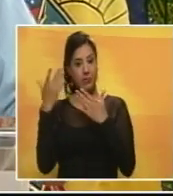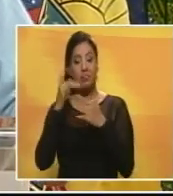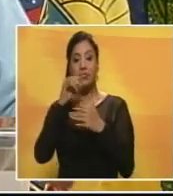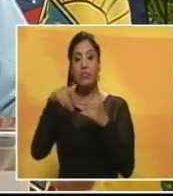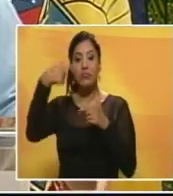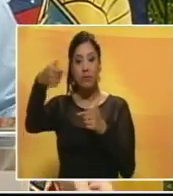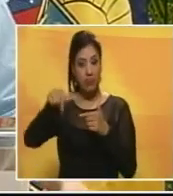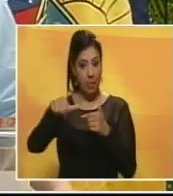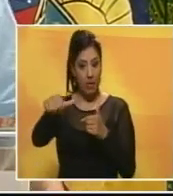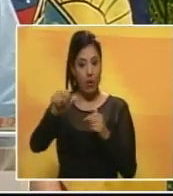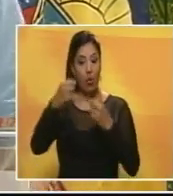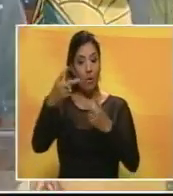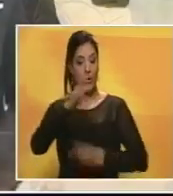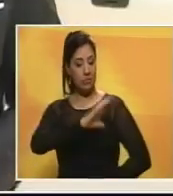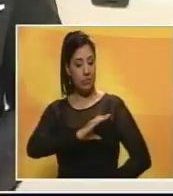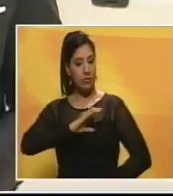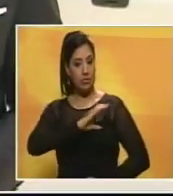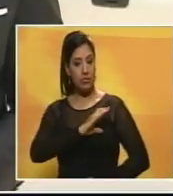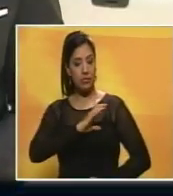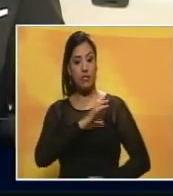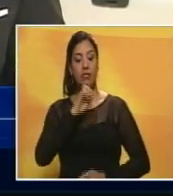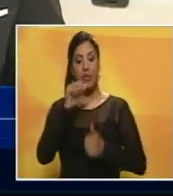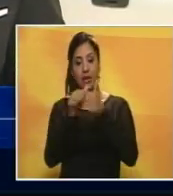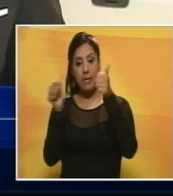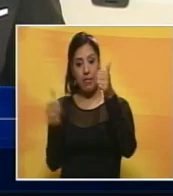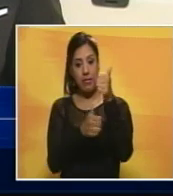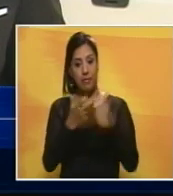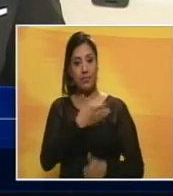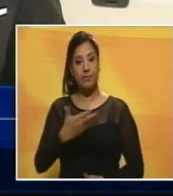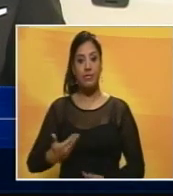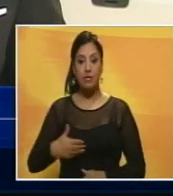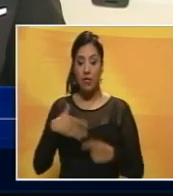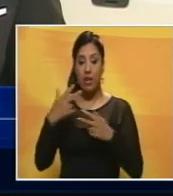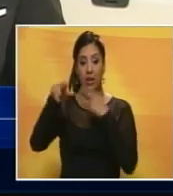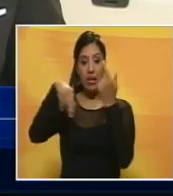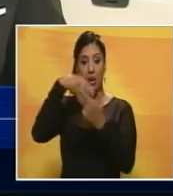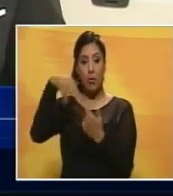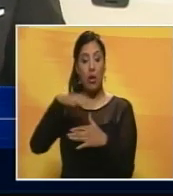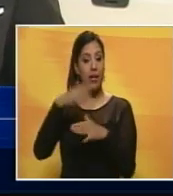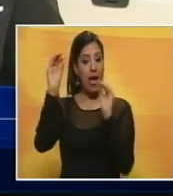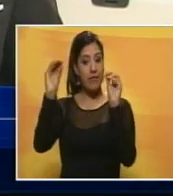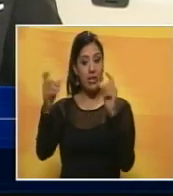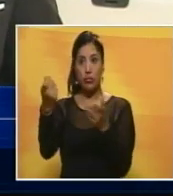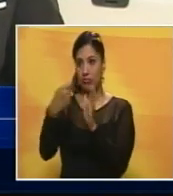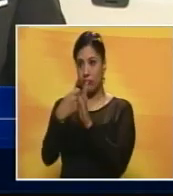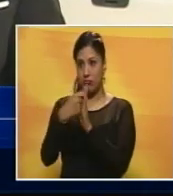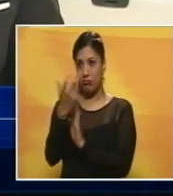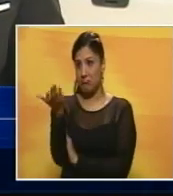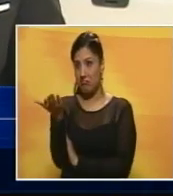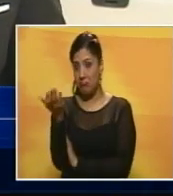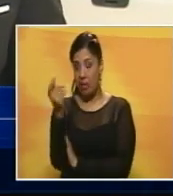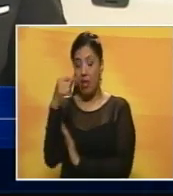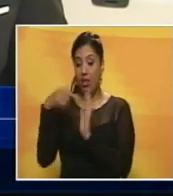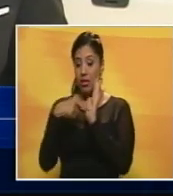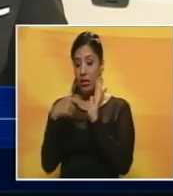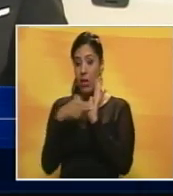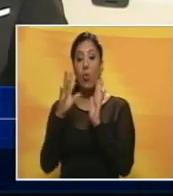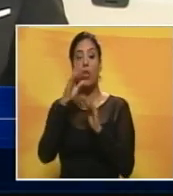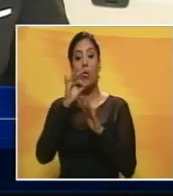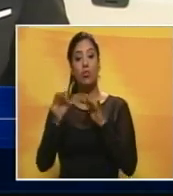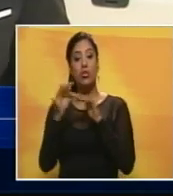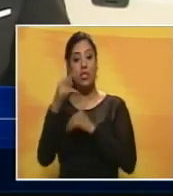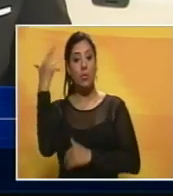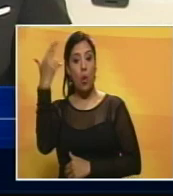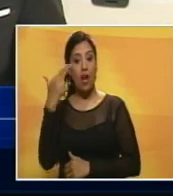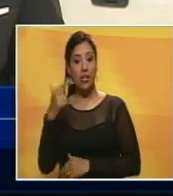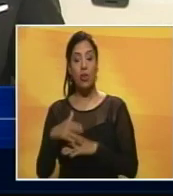la próxima semana enviarán una comisión a la Vicepresidencia Ejecutiva de la República a solicitar los recursos que le adeudan al municipio